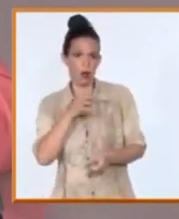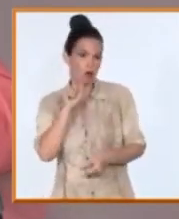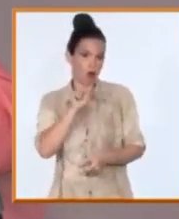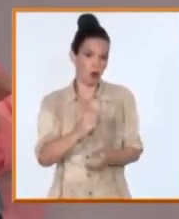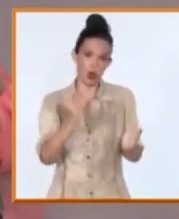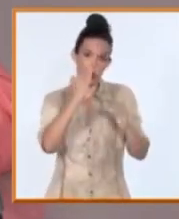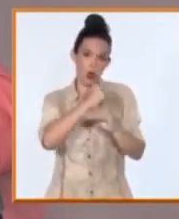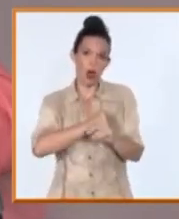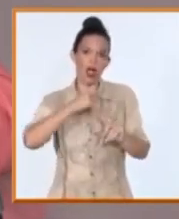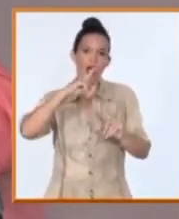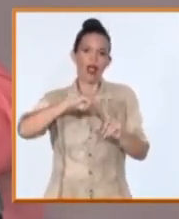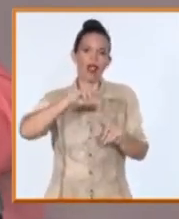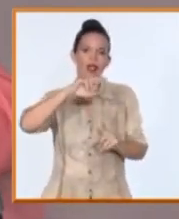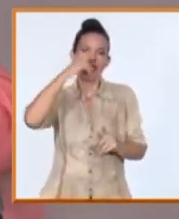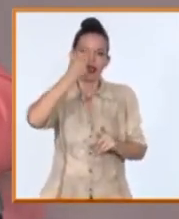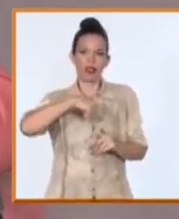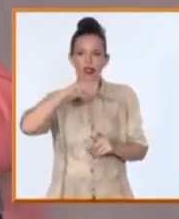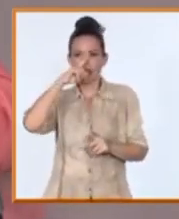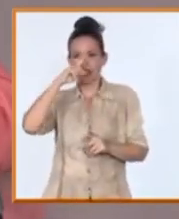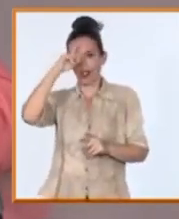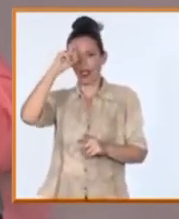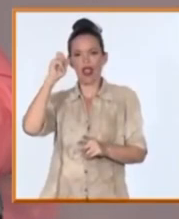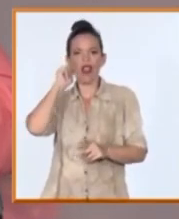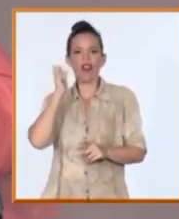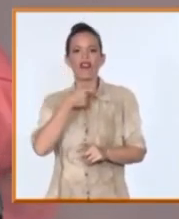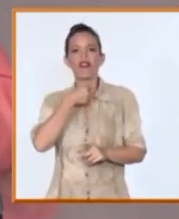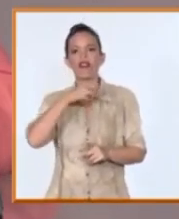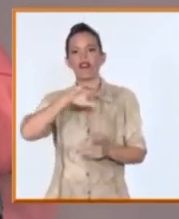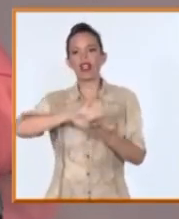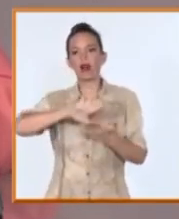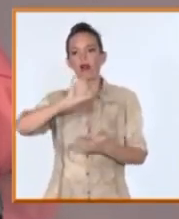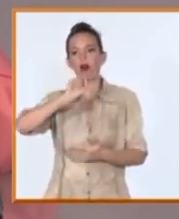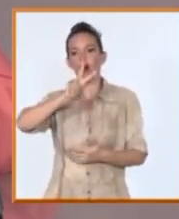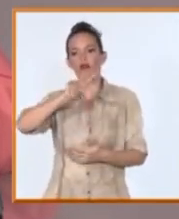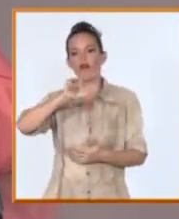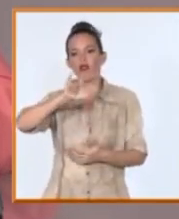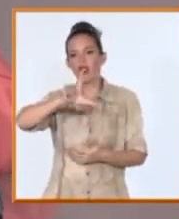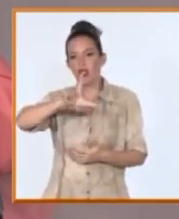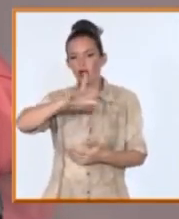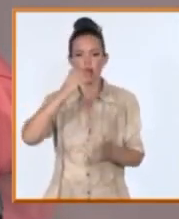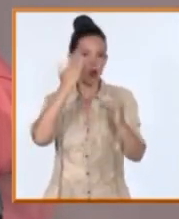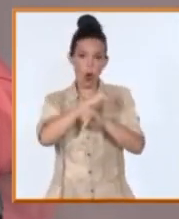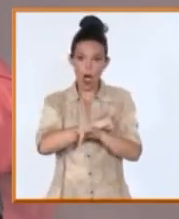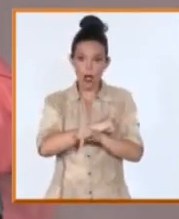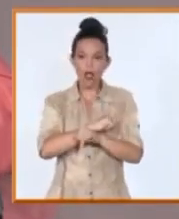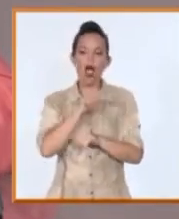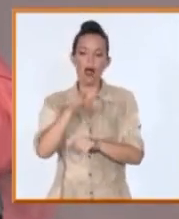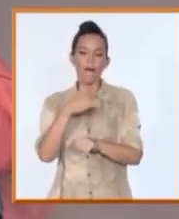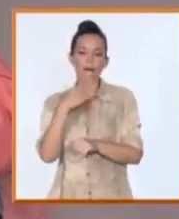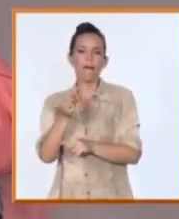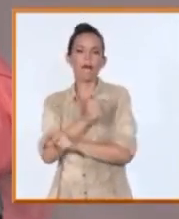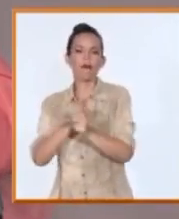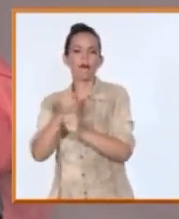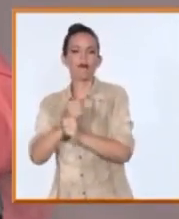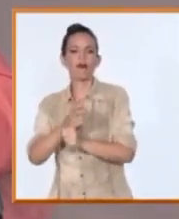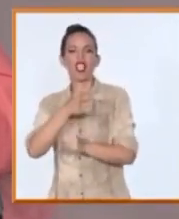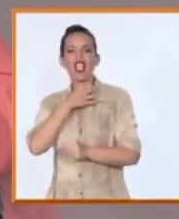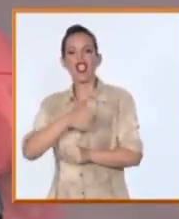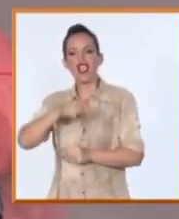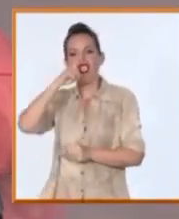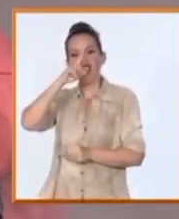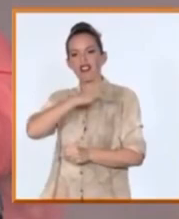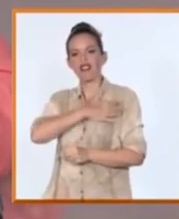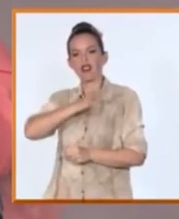funcionalidad es bastante interesante y bueno una gran novedad que tenemos para finales de año es la salida el lanzamiento de la página web de viajando